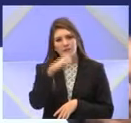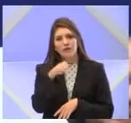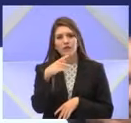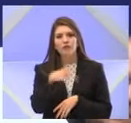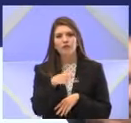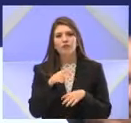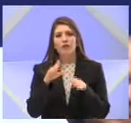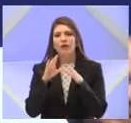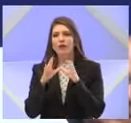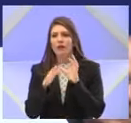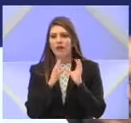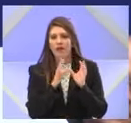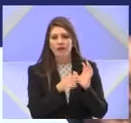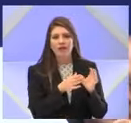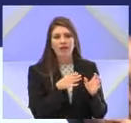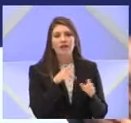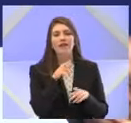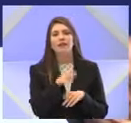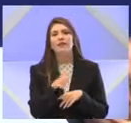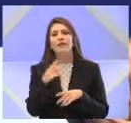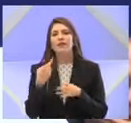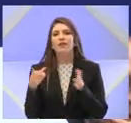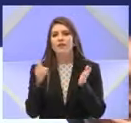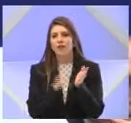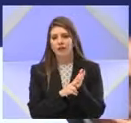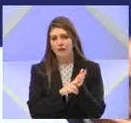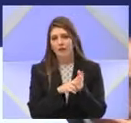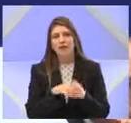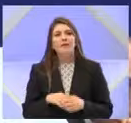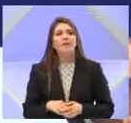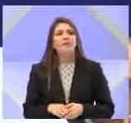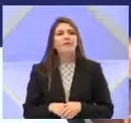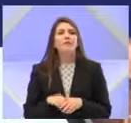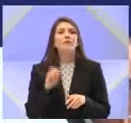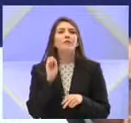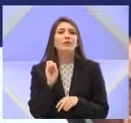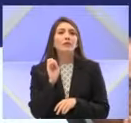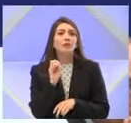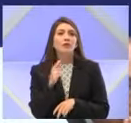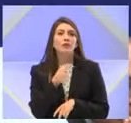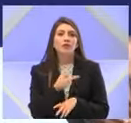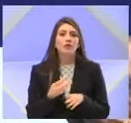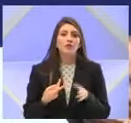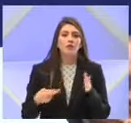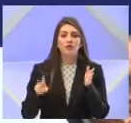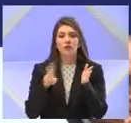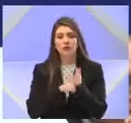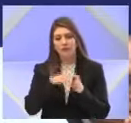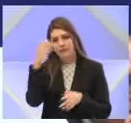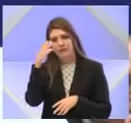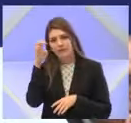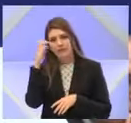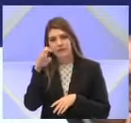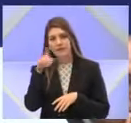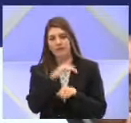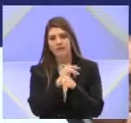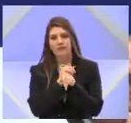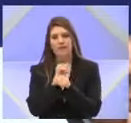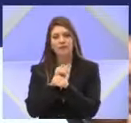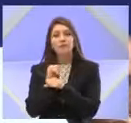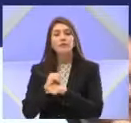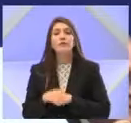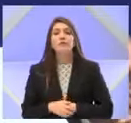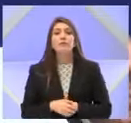al cuadrado o por lo menos los doblemente expertos satelitales y lo que ves que ellos